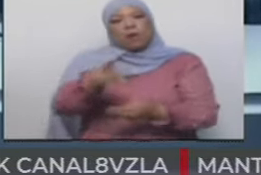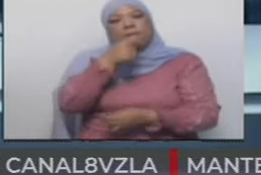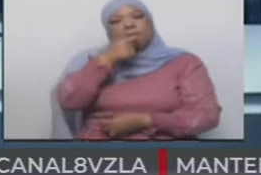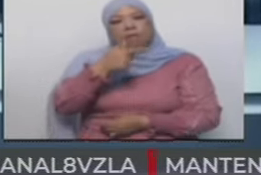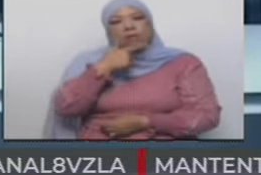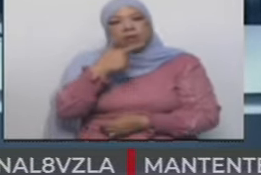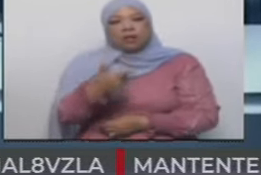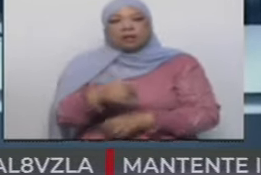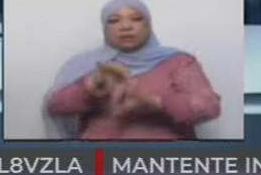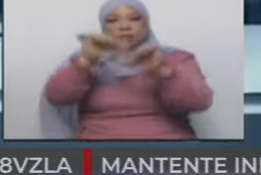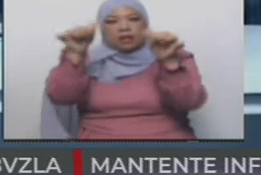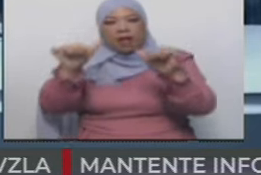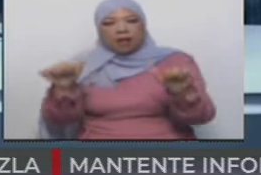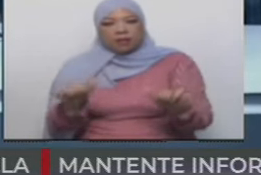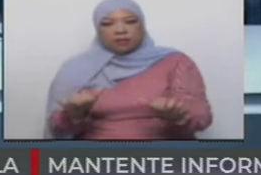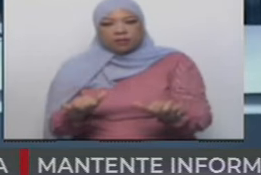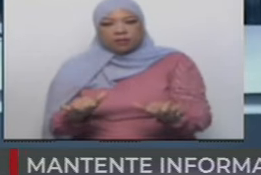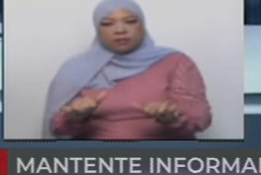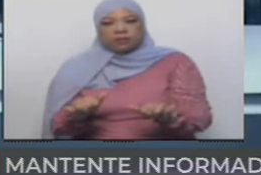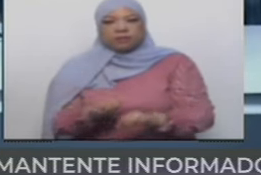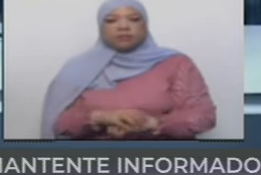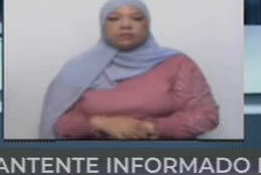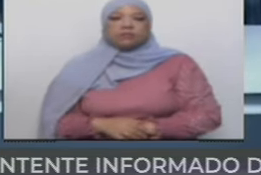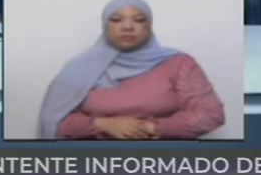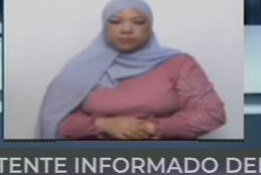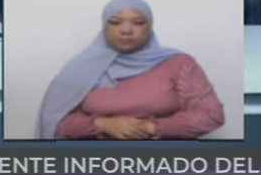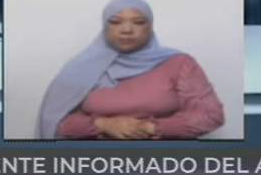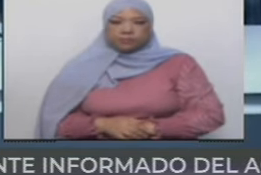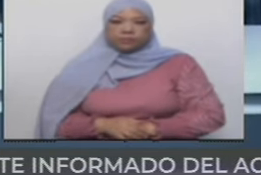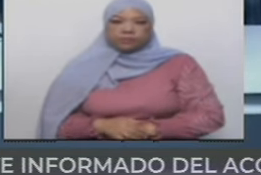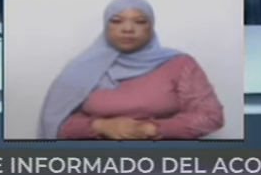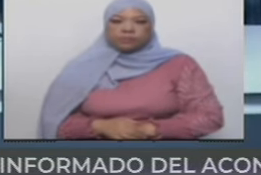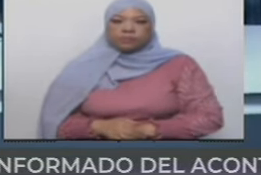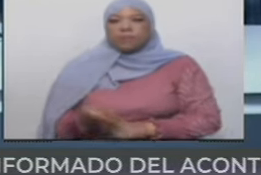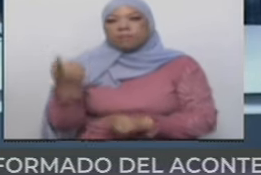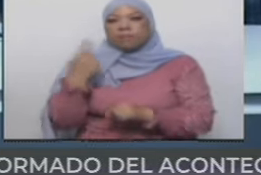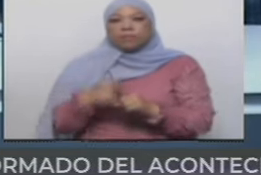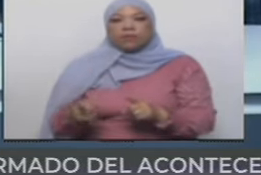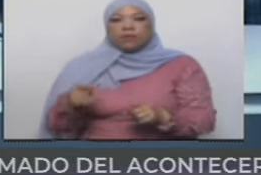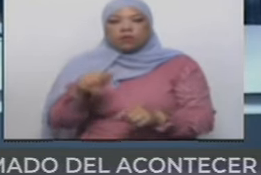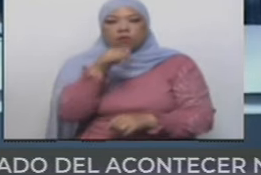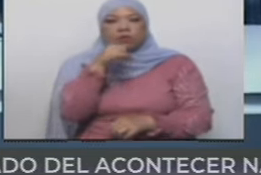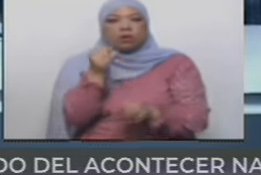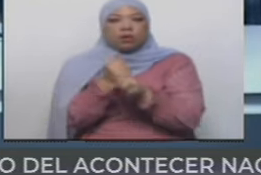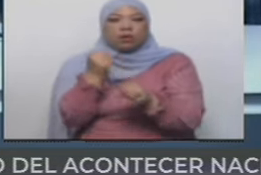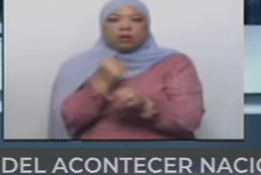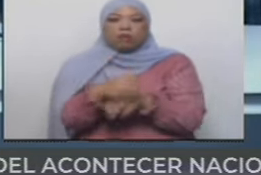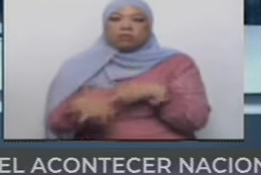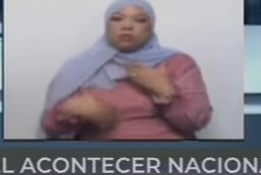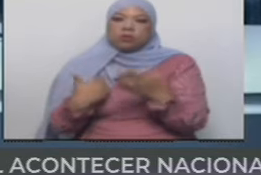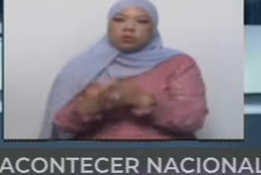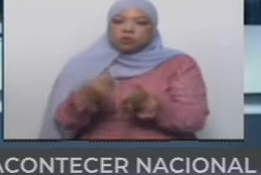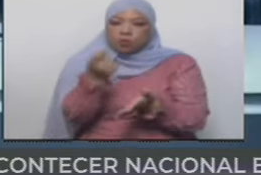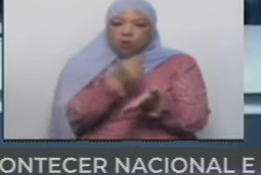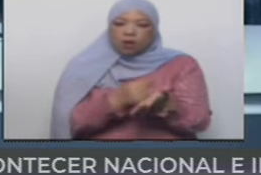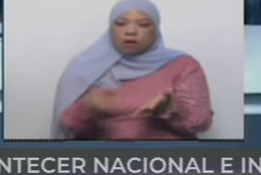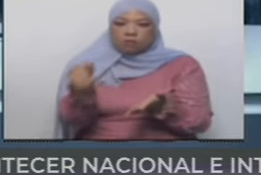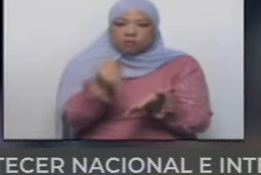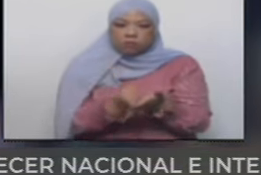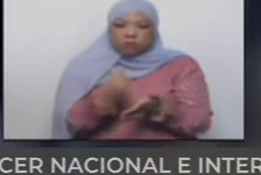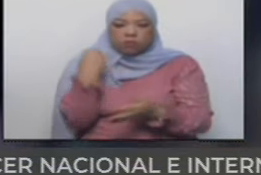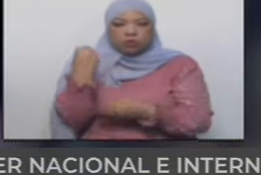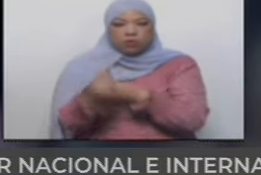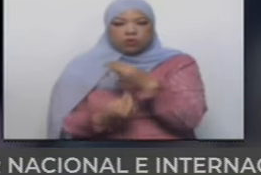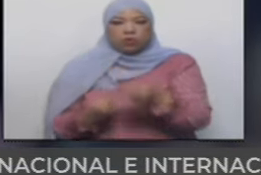obra de arte de cineastas venezolanos. Y la otra gran raíz que hoy tenemos, el que escribió esto, el que